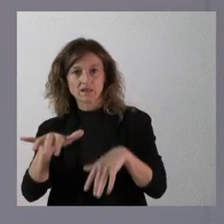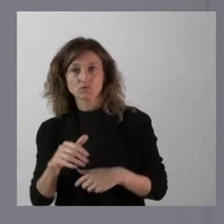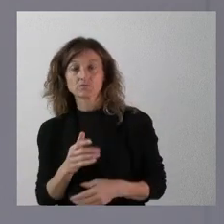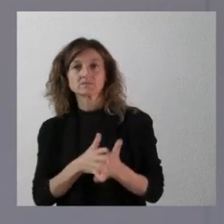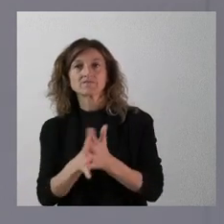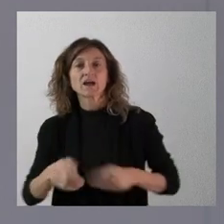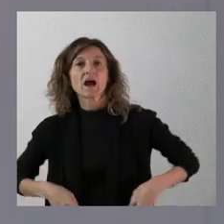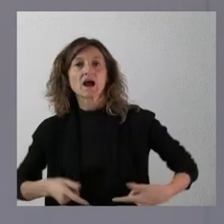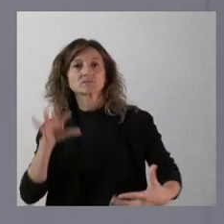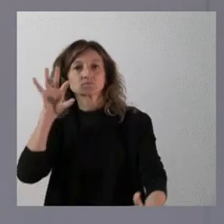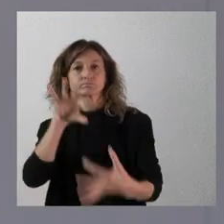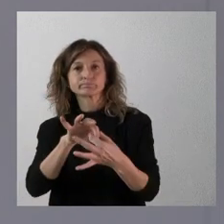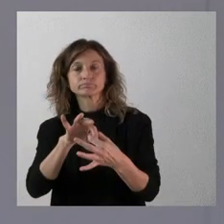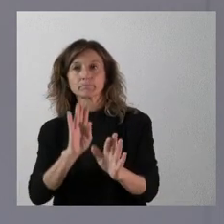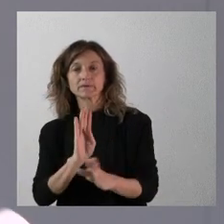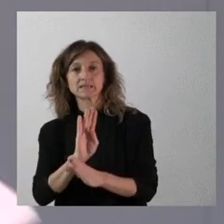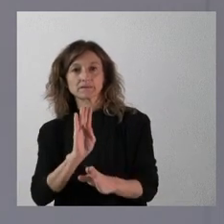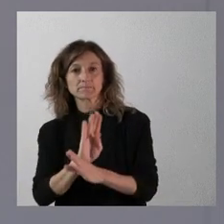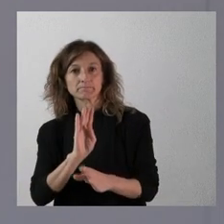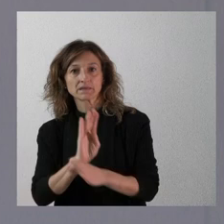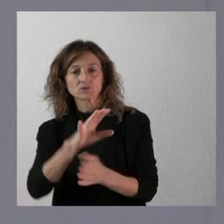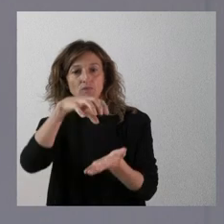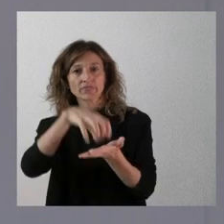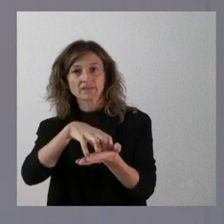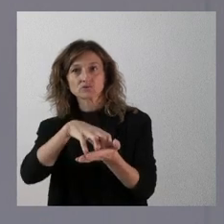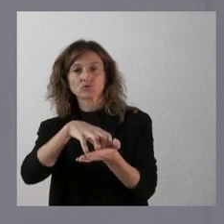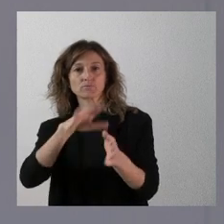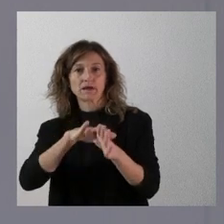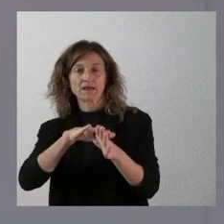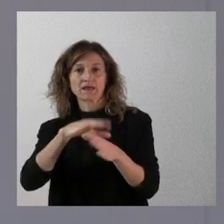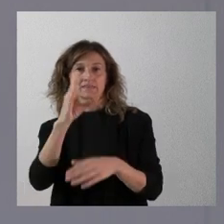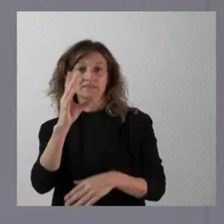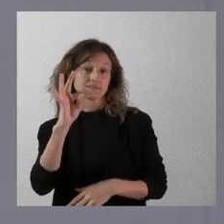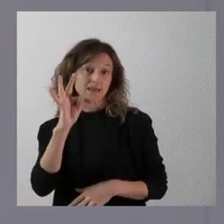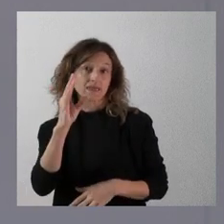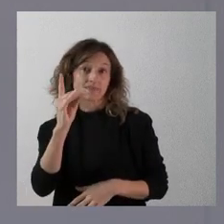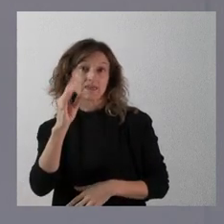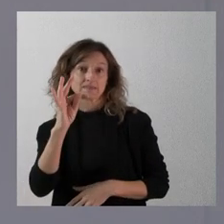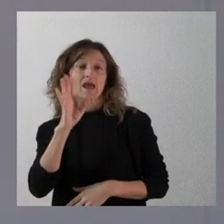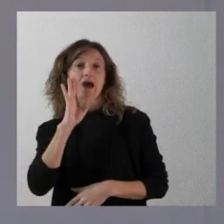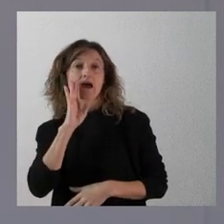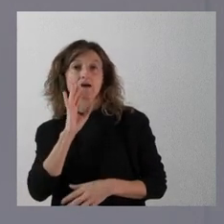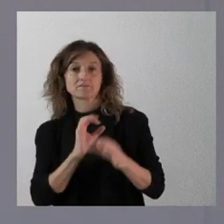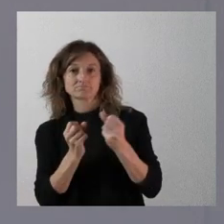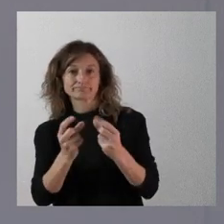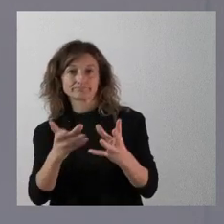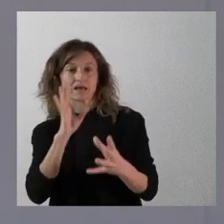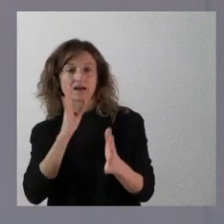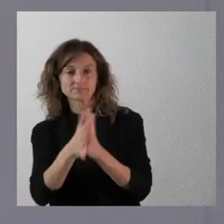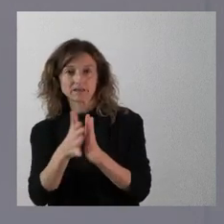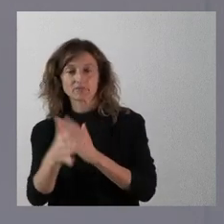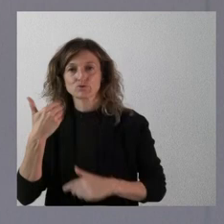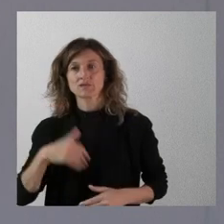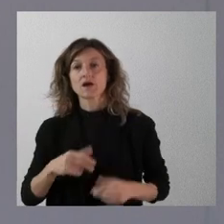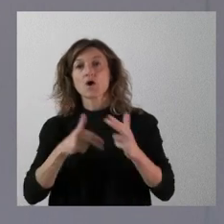las gastos relativos al mantenimiento de los centros difusores de la tdt por ese importe que les he citado anteriormente Asimismo